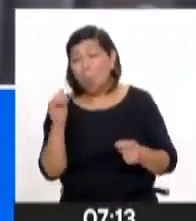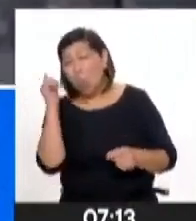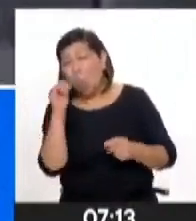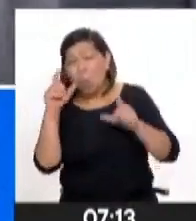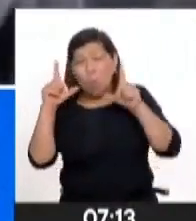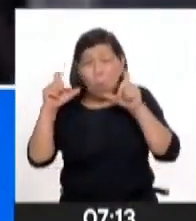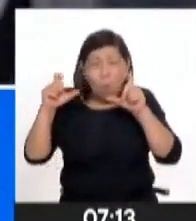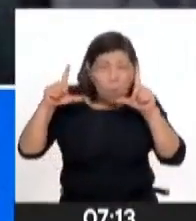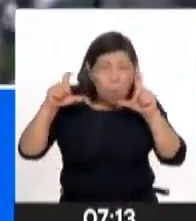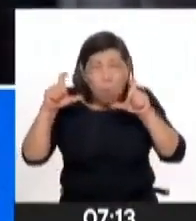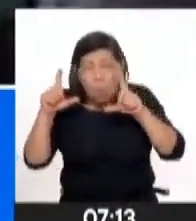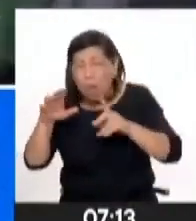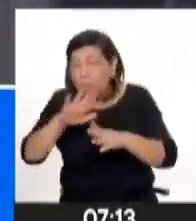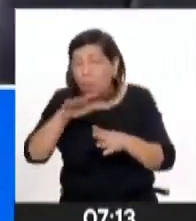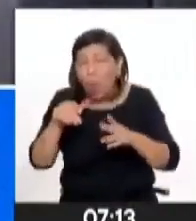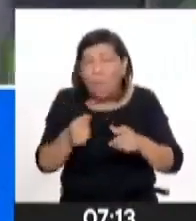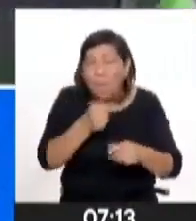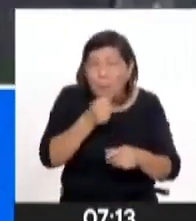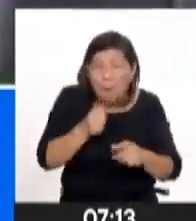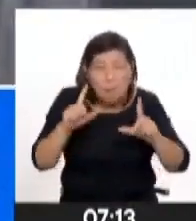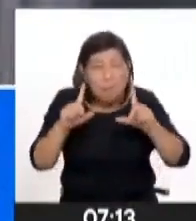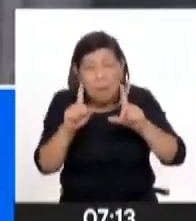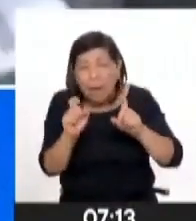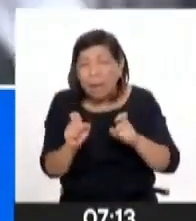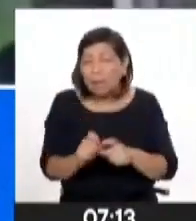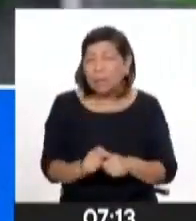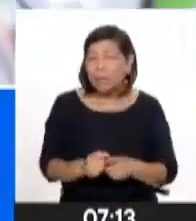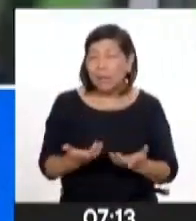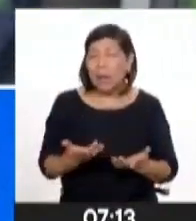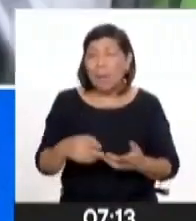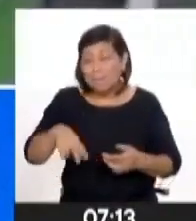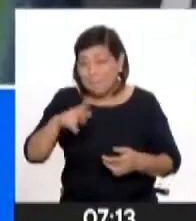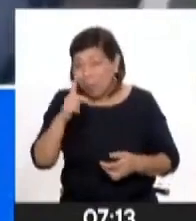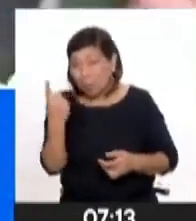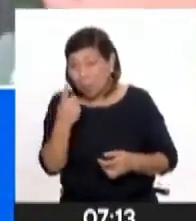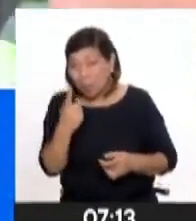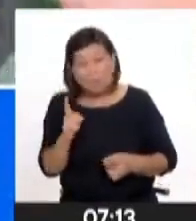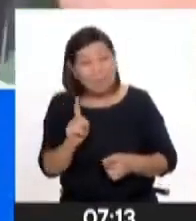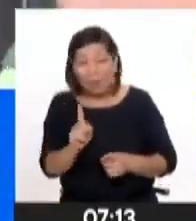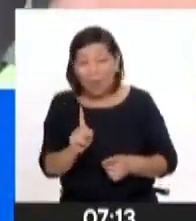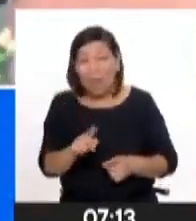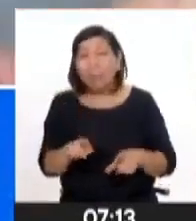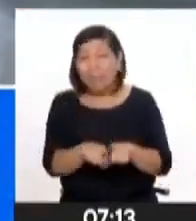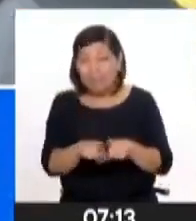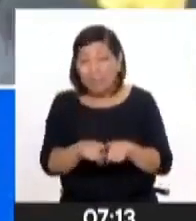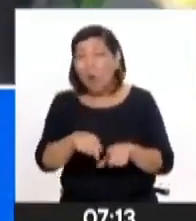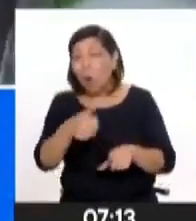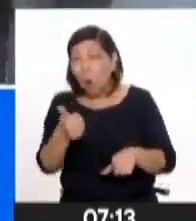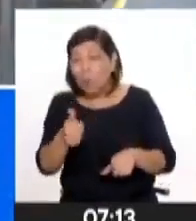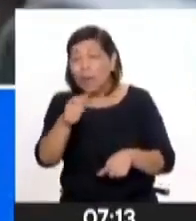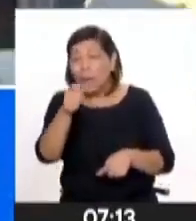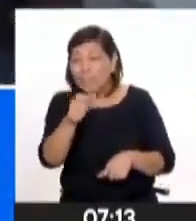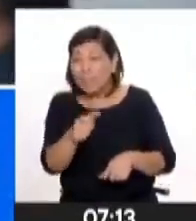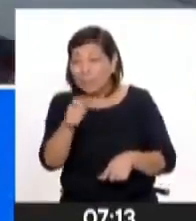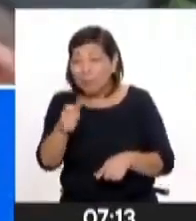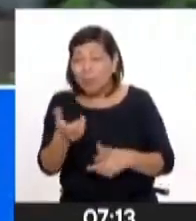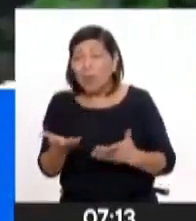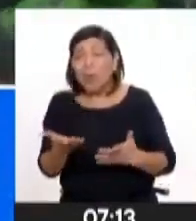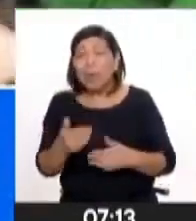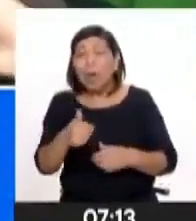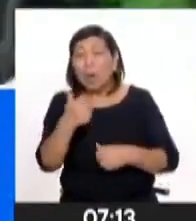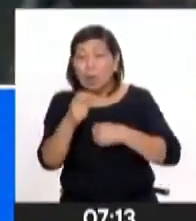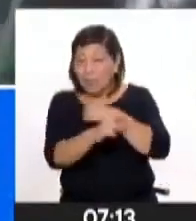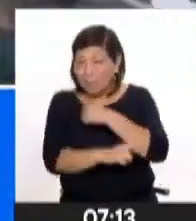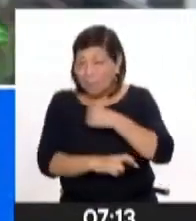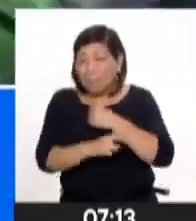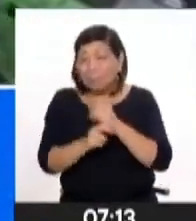extraditado, captura vídeo CNN. Además, detalló que para el traslado de neerlandés se realizó una cápsula de seguridad